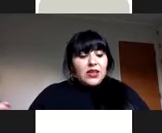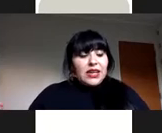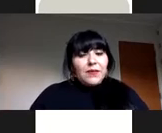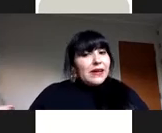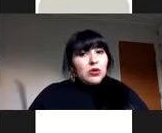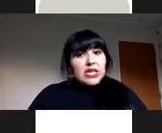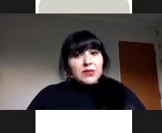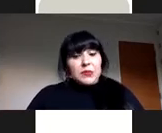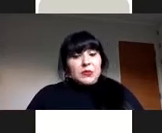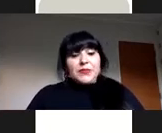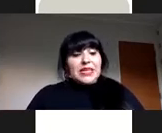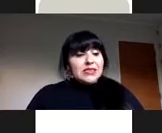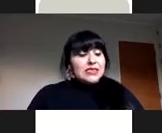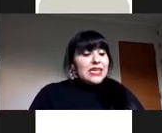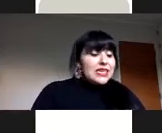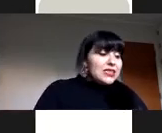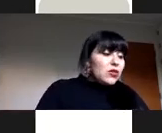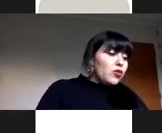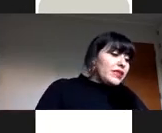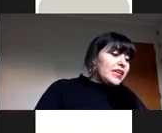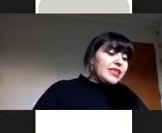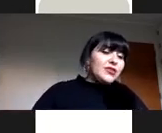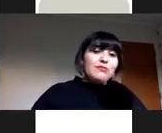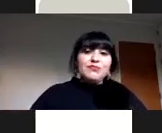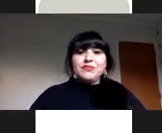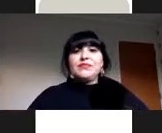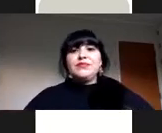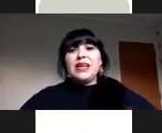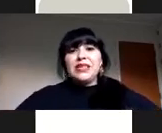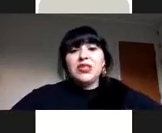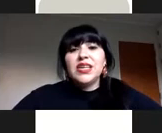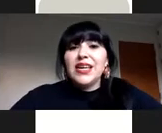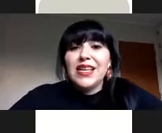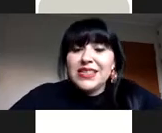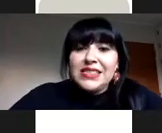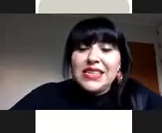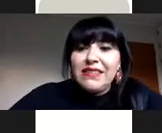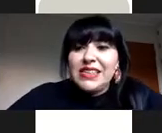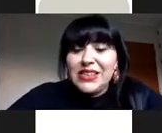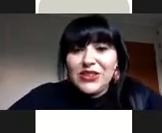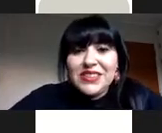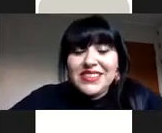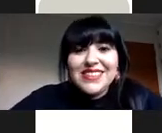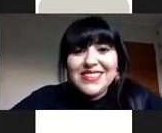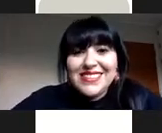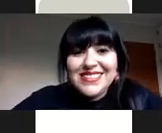Quiero darle la palabra a ustedes, ¿qué piensan? Si alguien quiere hacer algún comentario. Mari, yo sé que el chat está reventando.